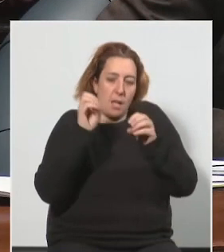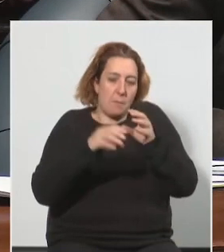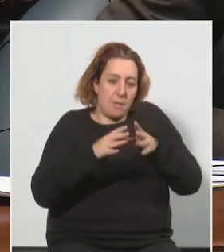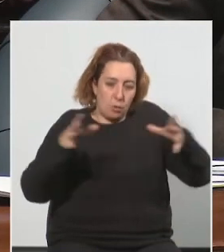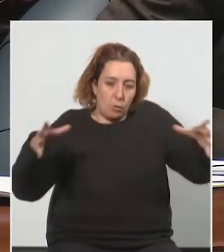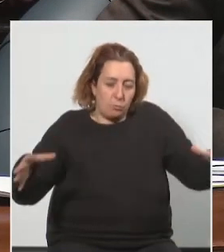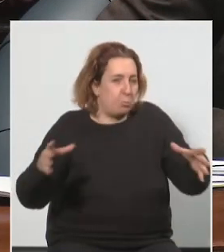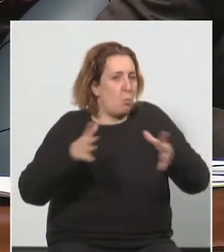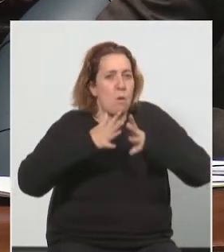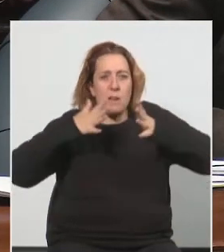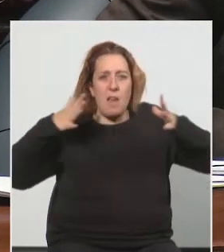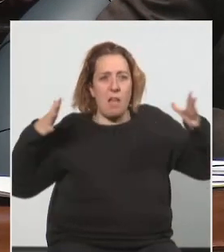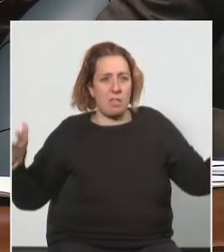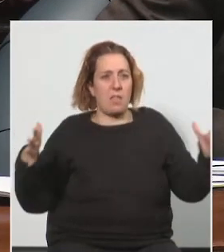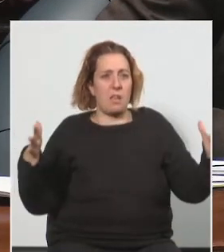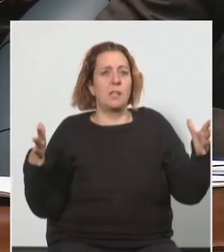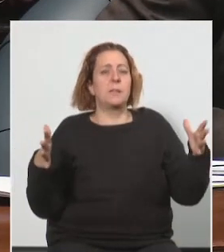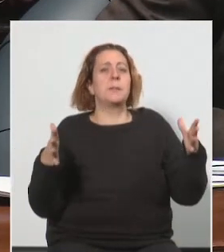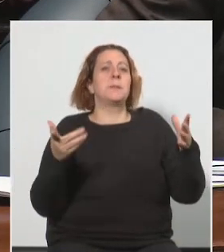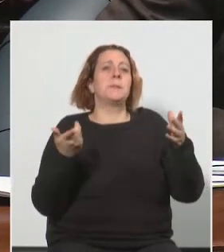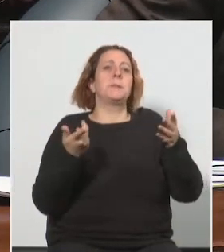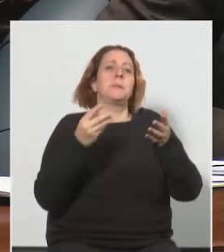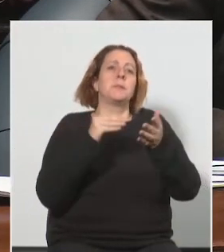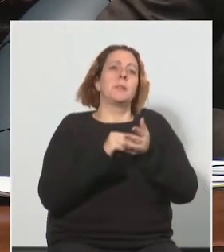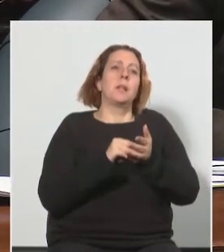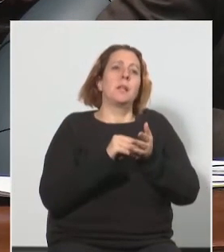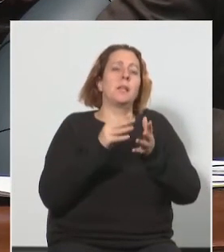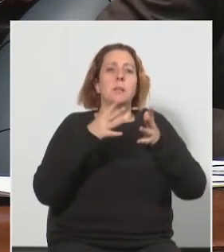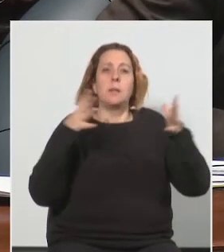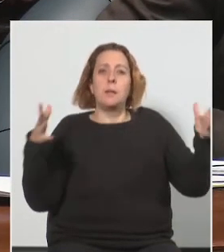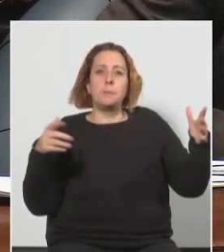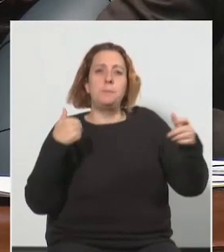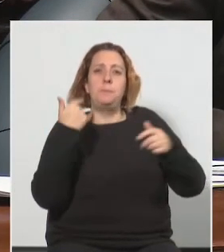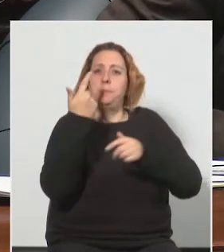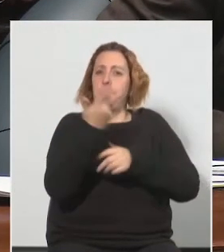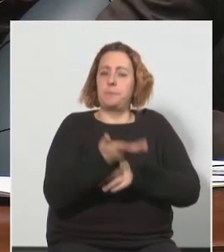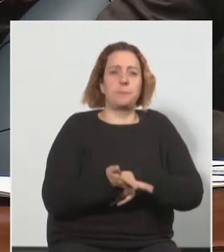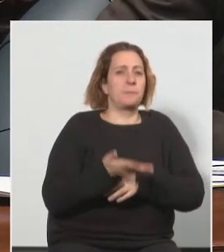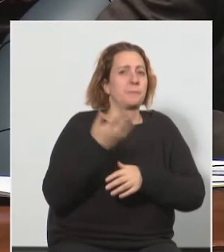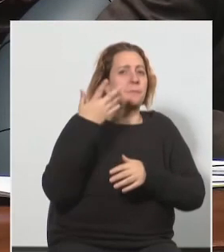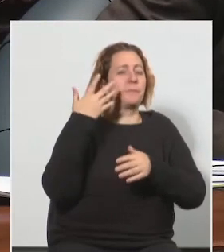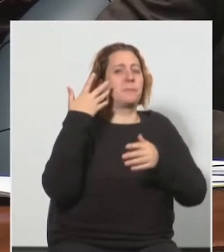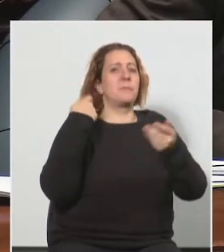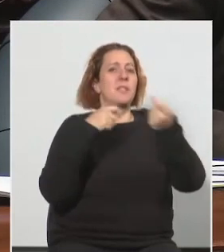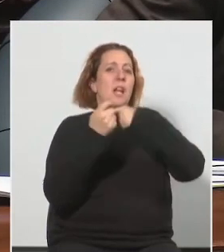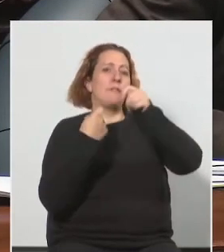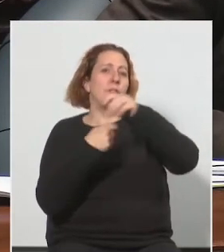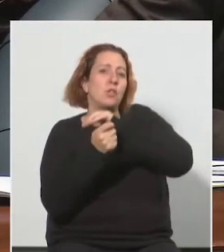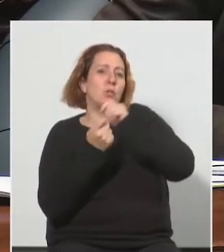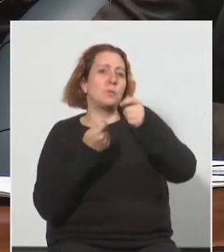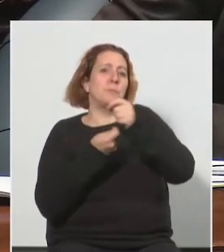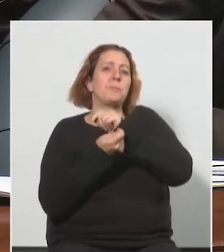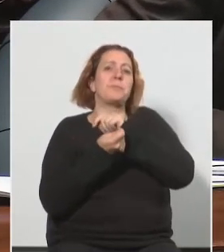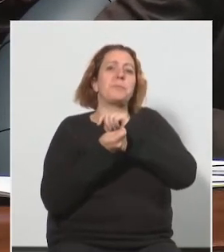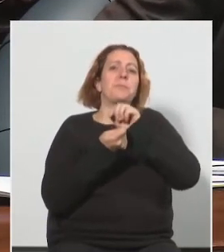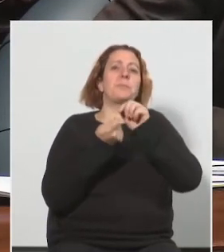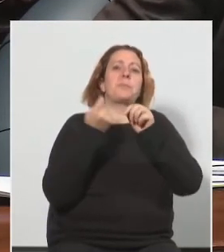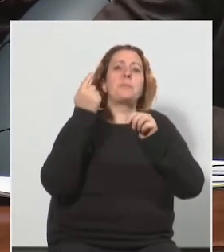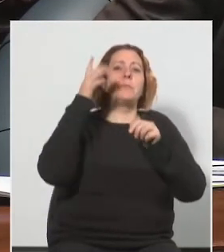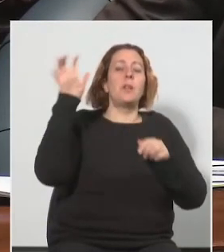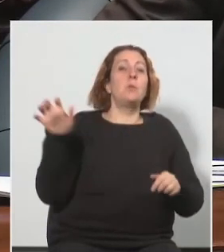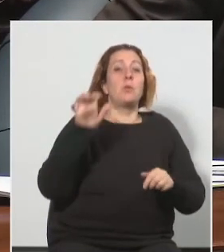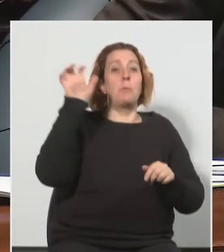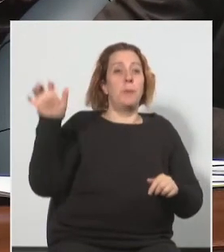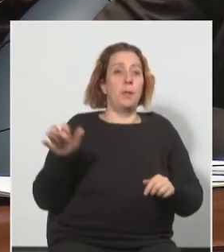grande, incluso para las dimensiones del tráfico europeo, y aparecía en todos los informativos del viejo